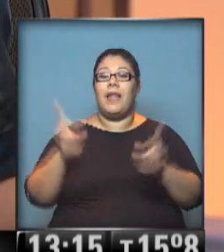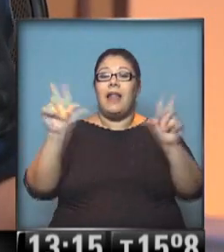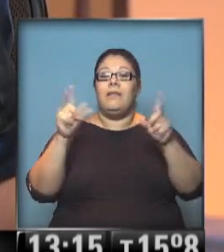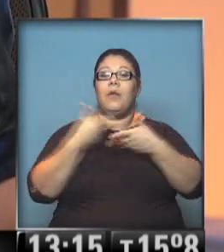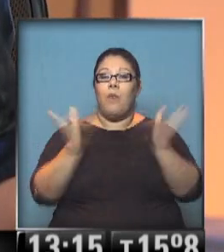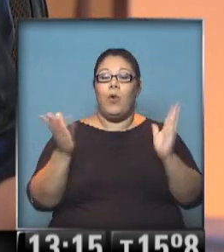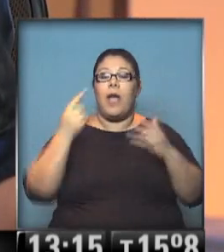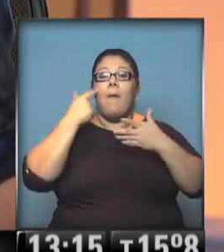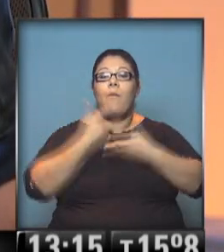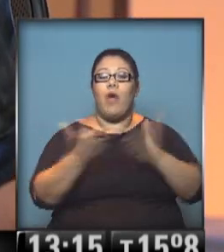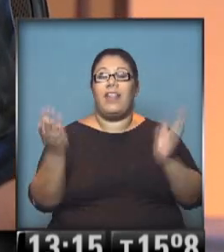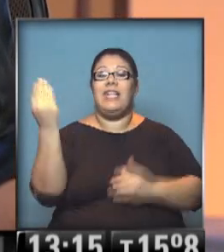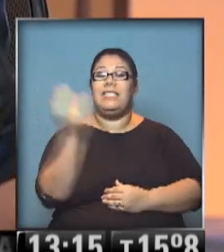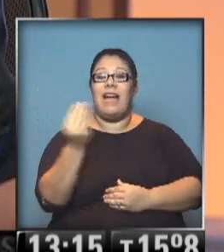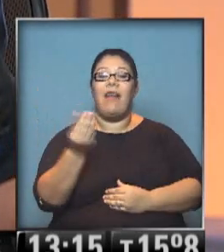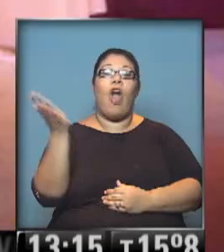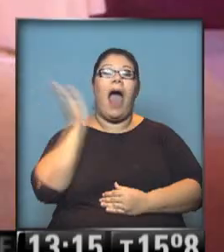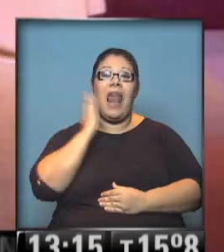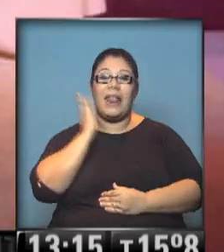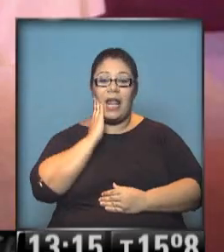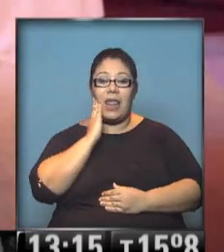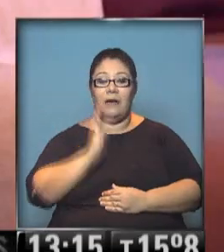la Televisión Pública el sábado por la tarde.